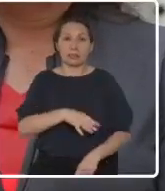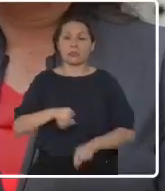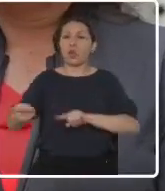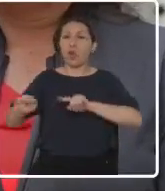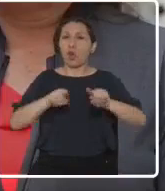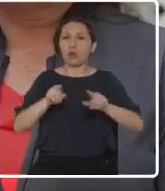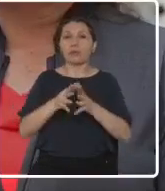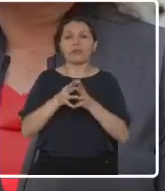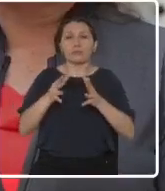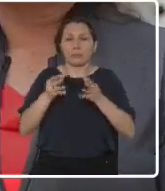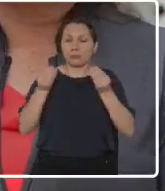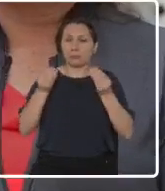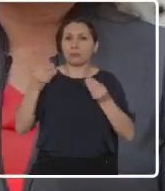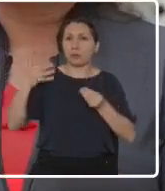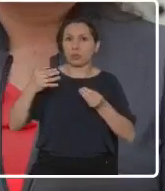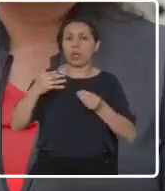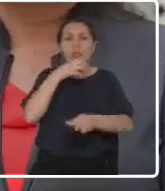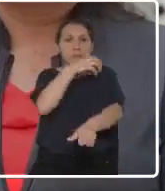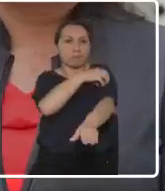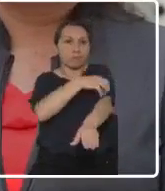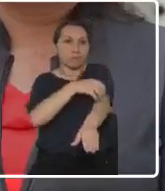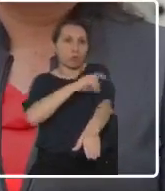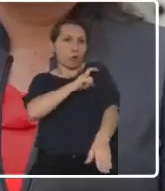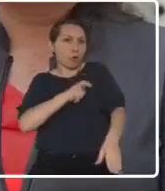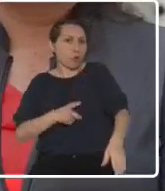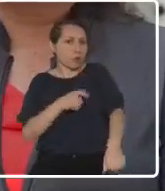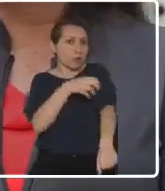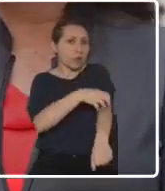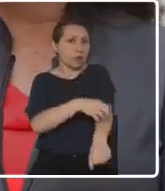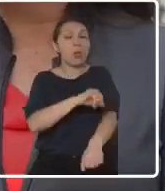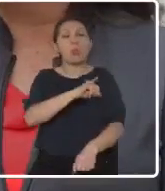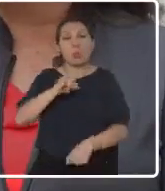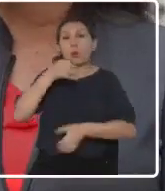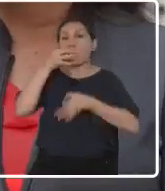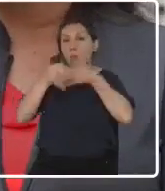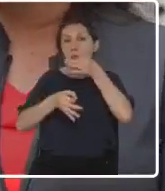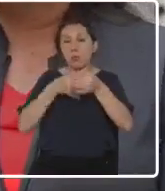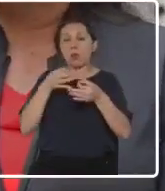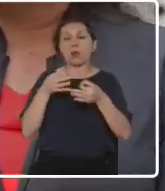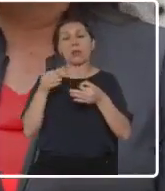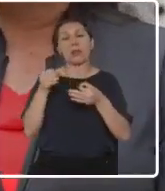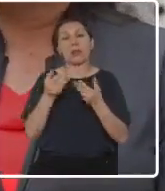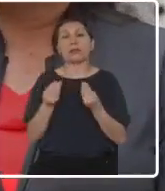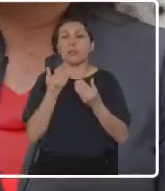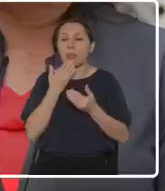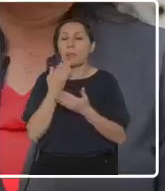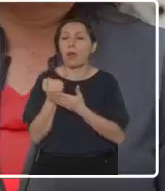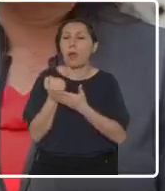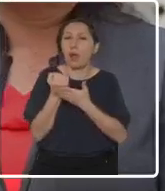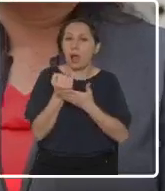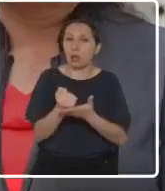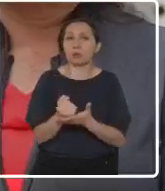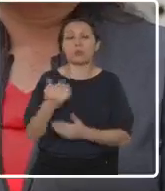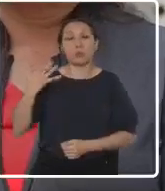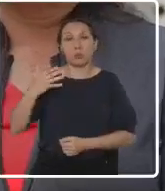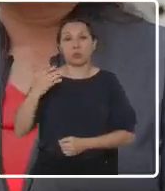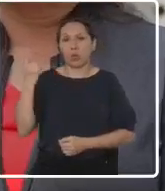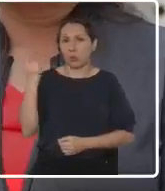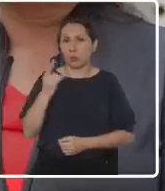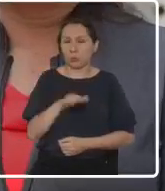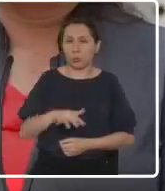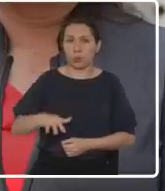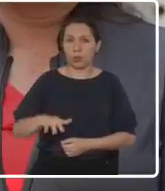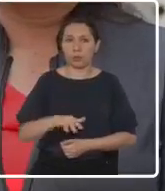una coordinación bien importante con el resto de gobiernos regionales que después él podrá contar más en detalle, están también colaborando de manera importante con la